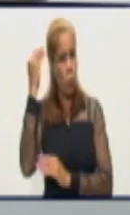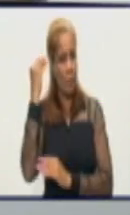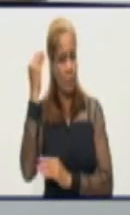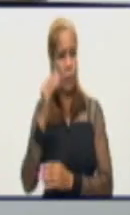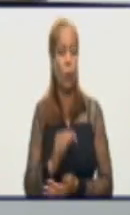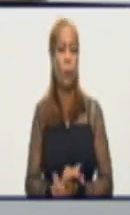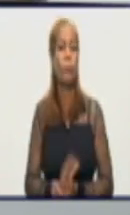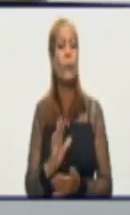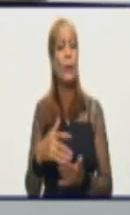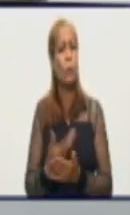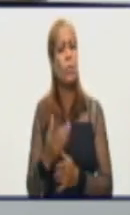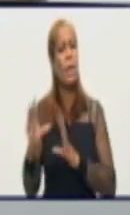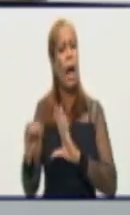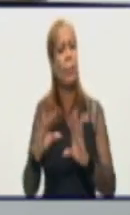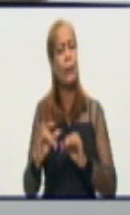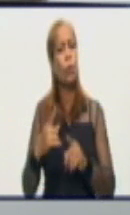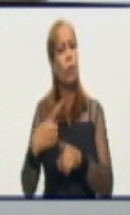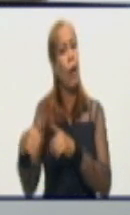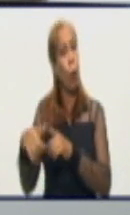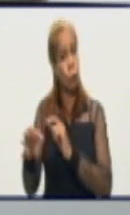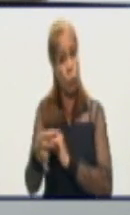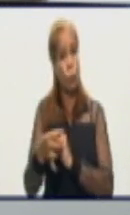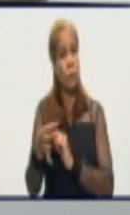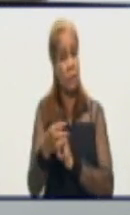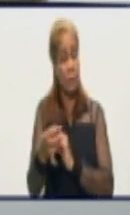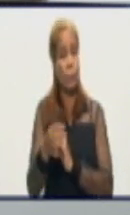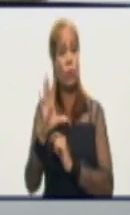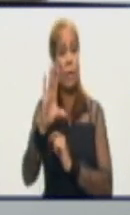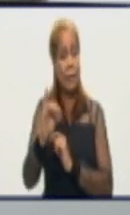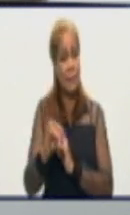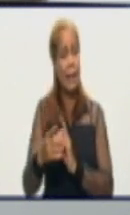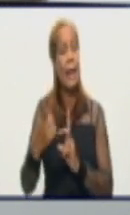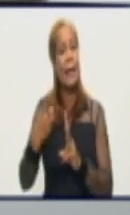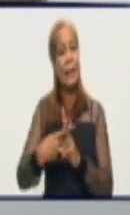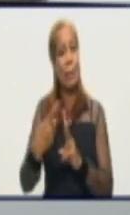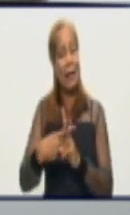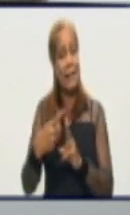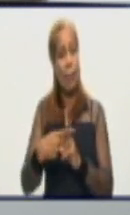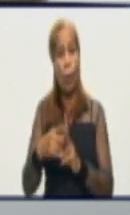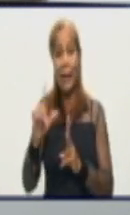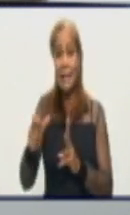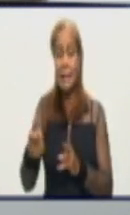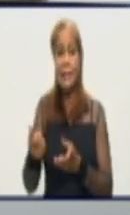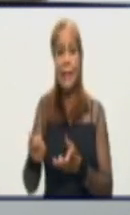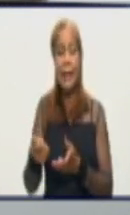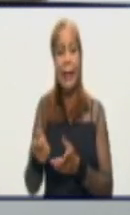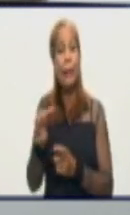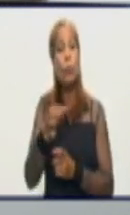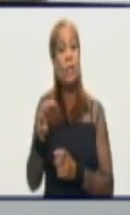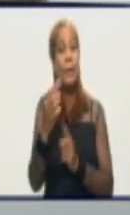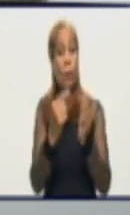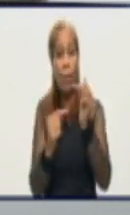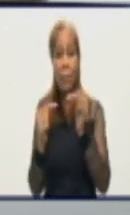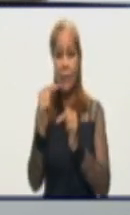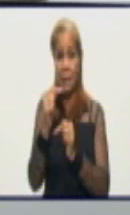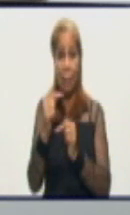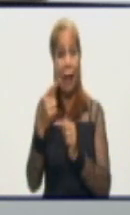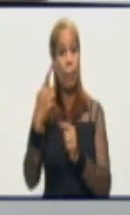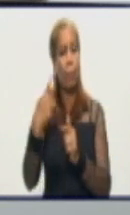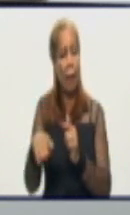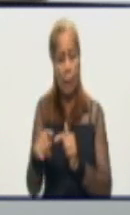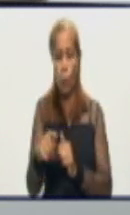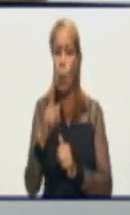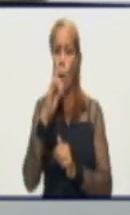hablando de los territorios, se decía que Bayamo era el epicentro de la pandemia, pero Niquero, Guisa, Jiguaní